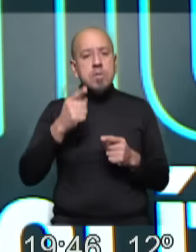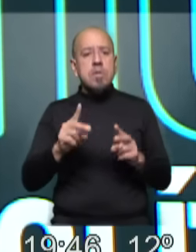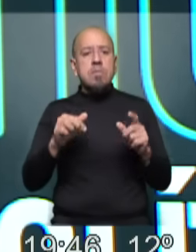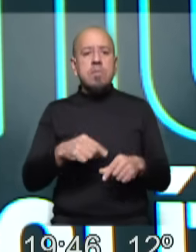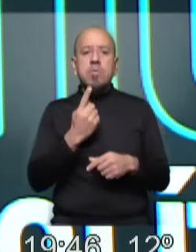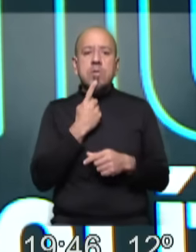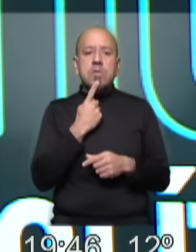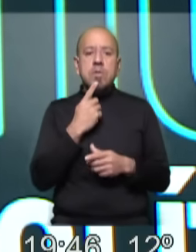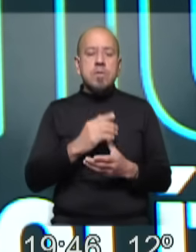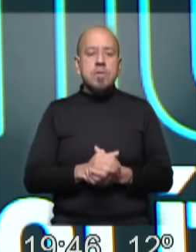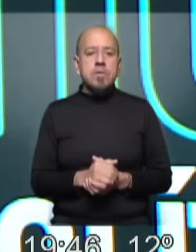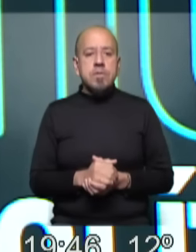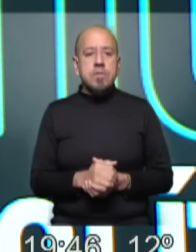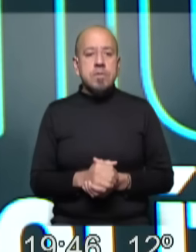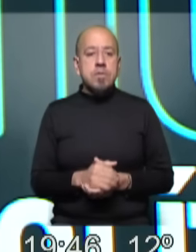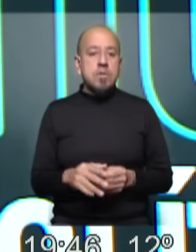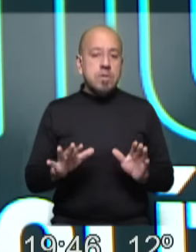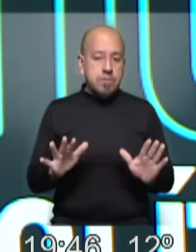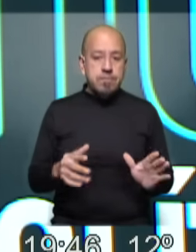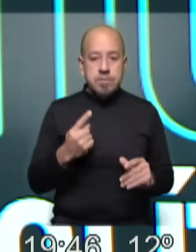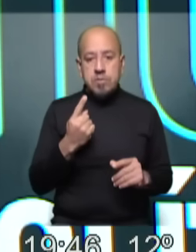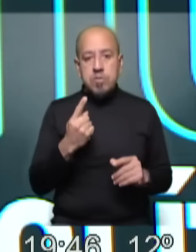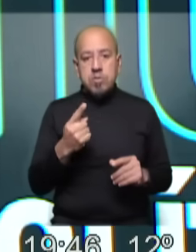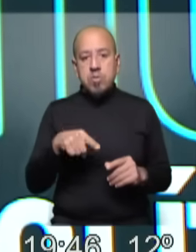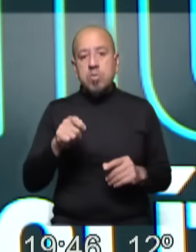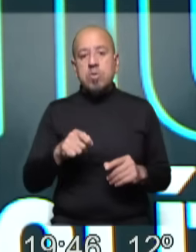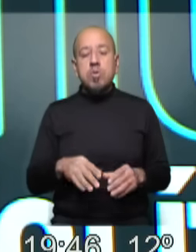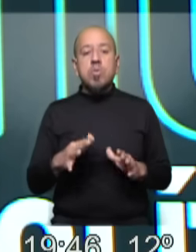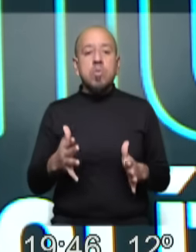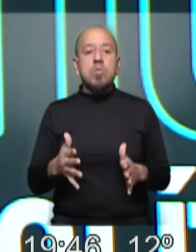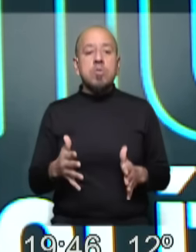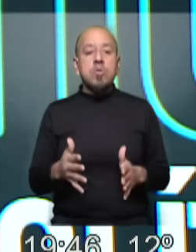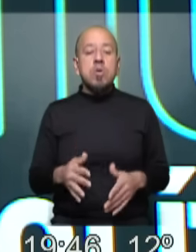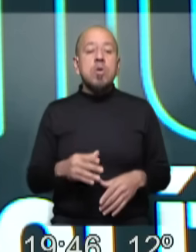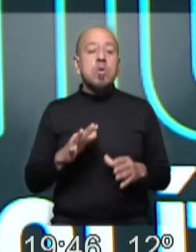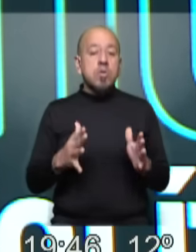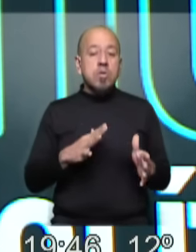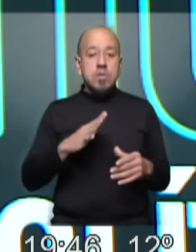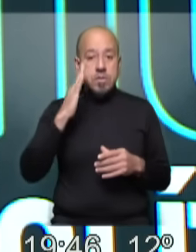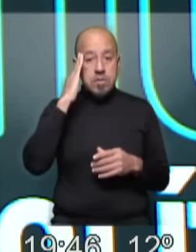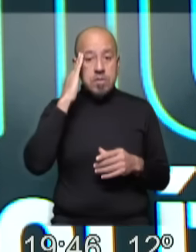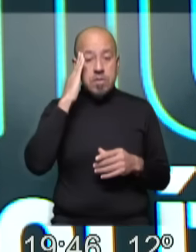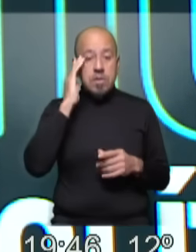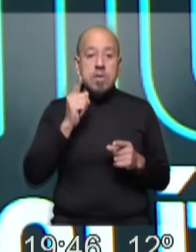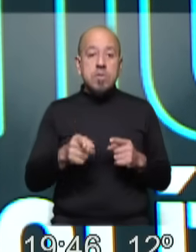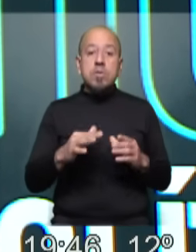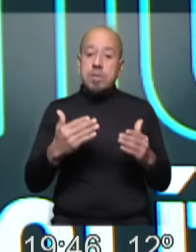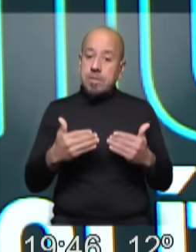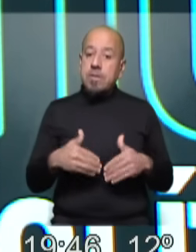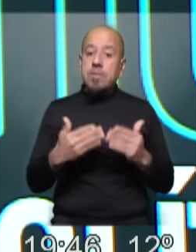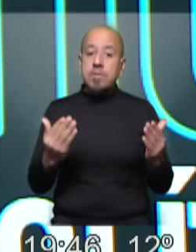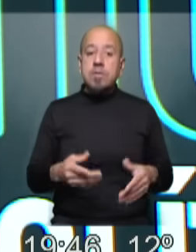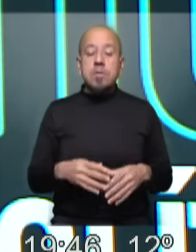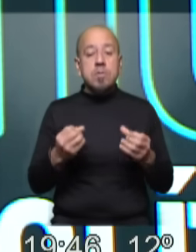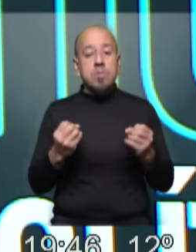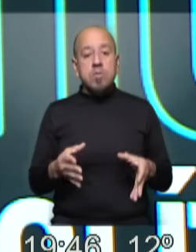bueno a ver primero está en la justicia hay que ver cómo deriva esto lo que se sabe hasta ahora es un hecho grave es un hecho grave desde el